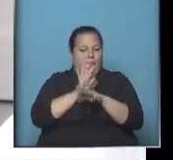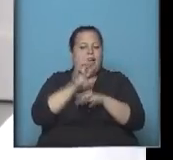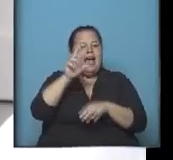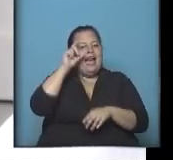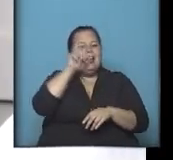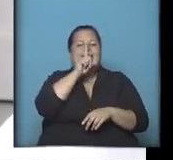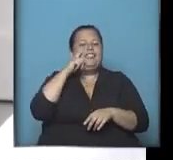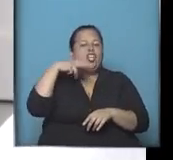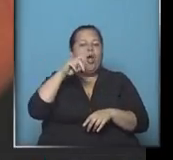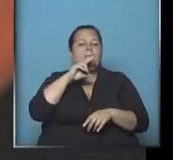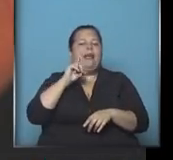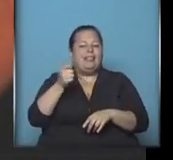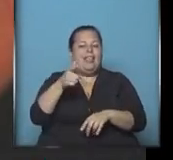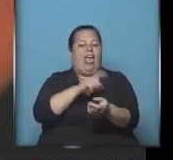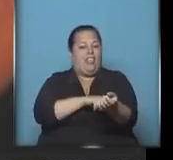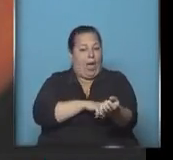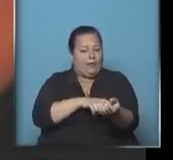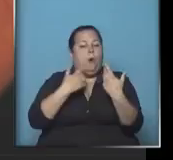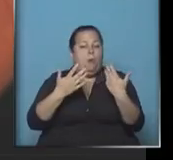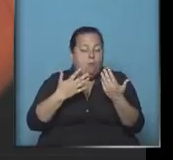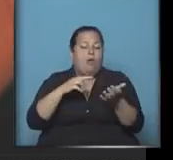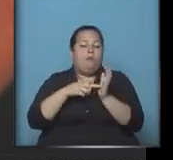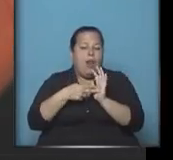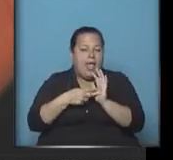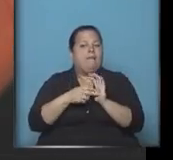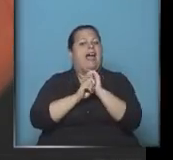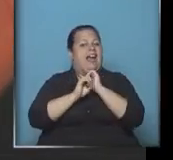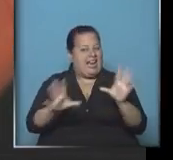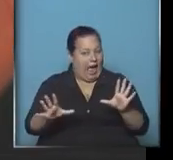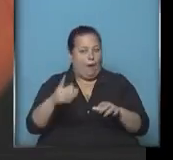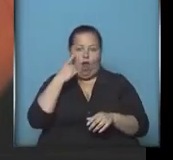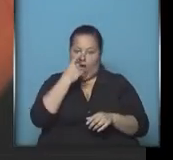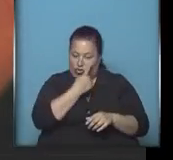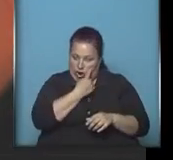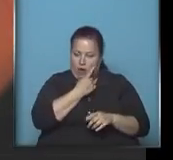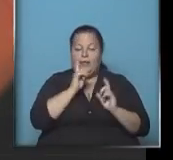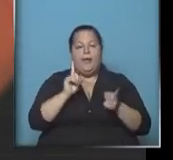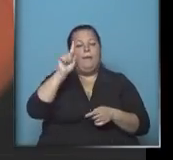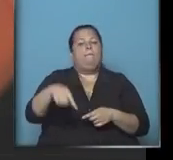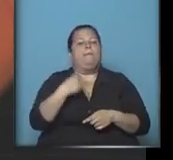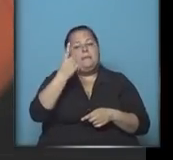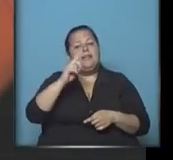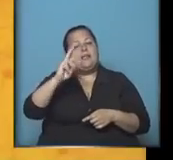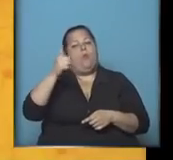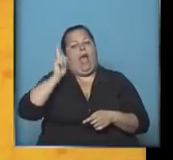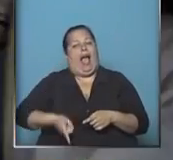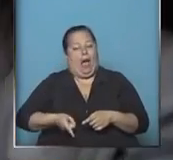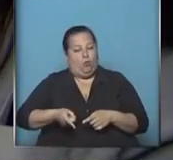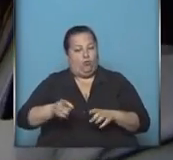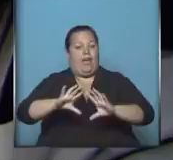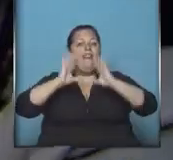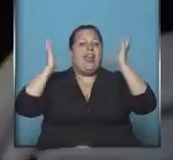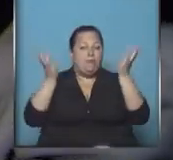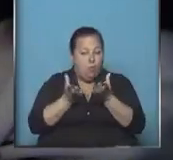retinopatía diabética que puede comprometer severamente la visión y constituye la primero segunda causa en el